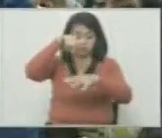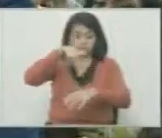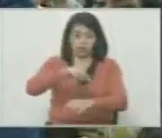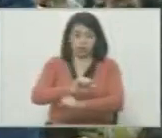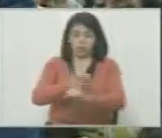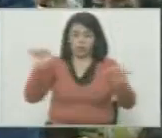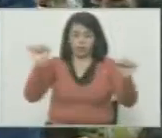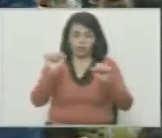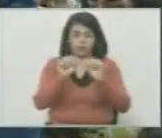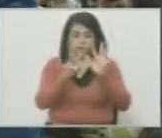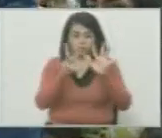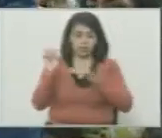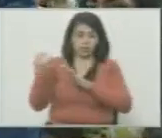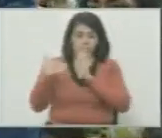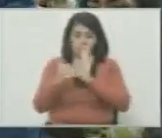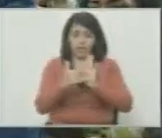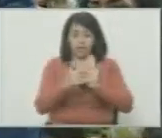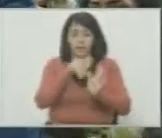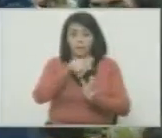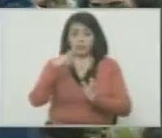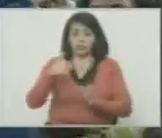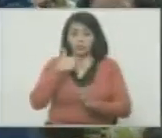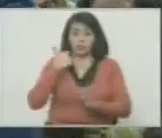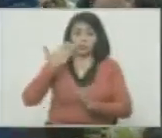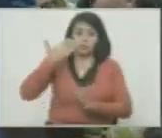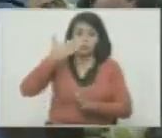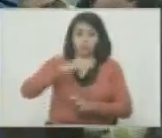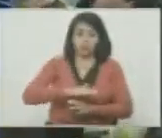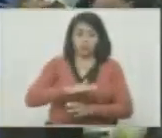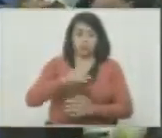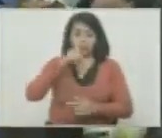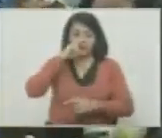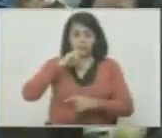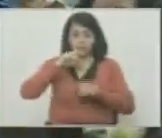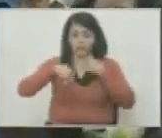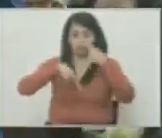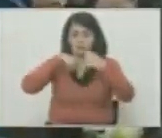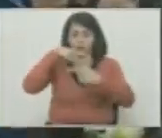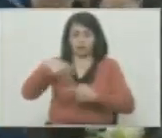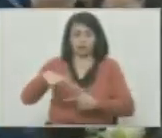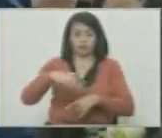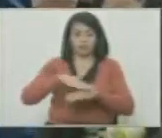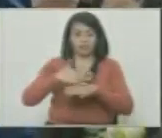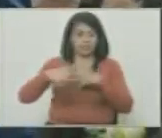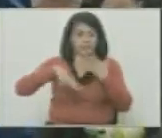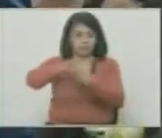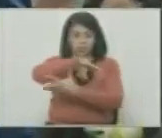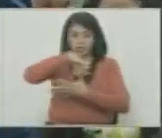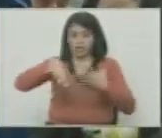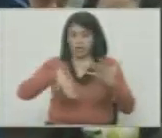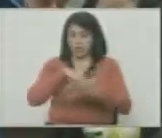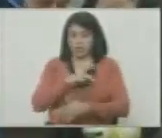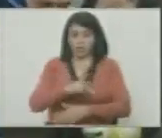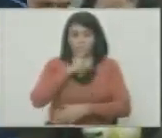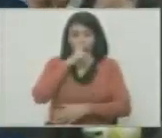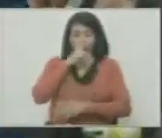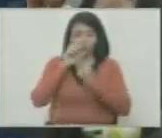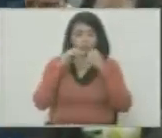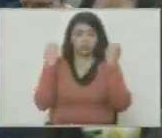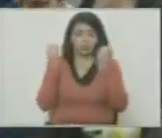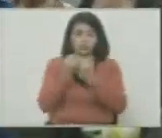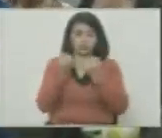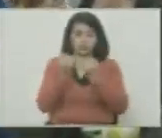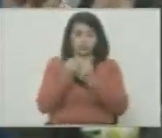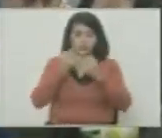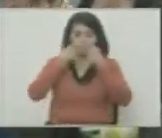saldo de 80.000 vidas humanas perdidas. Y en los años subsiguientes, producto de las consecuencias fatales sobre los organismos,